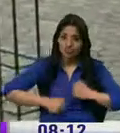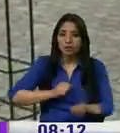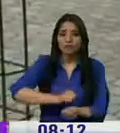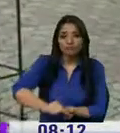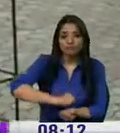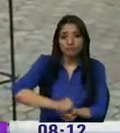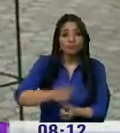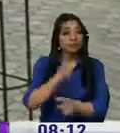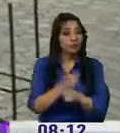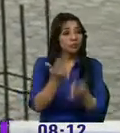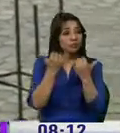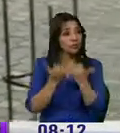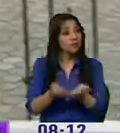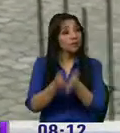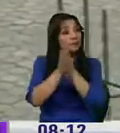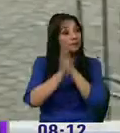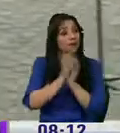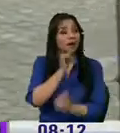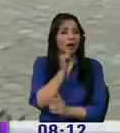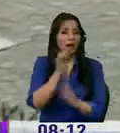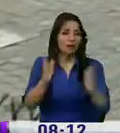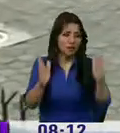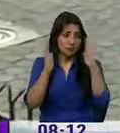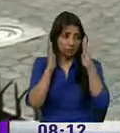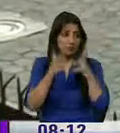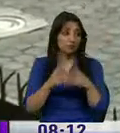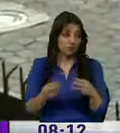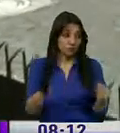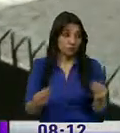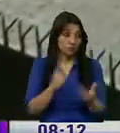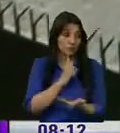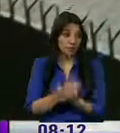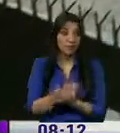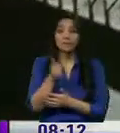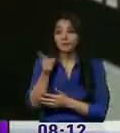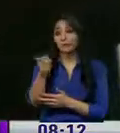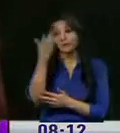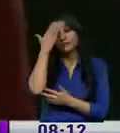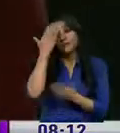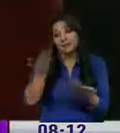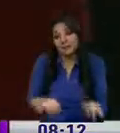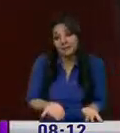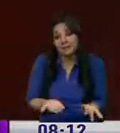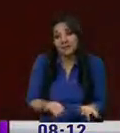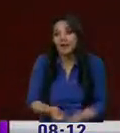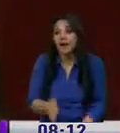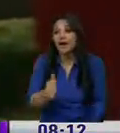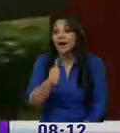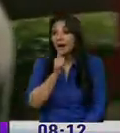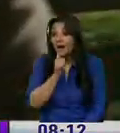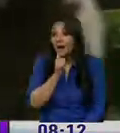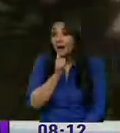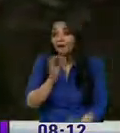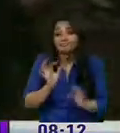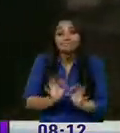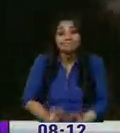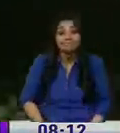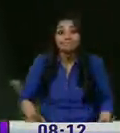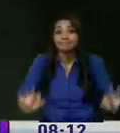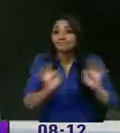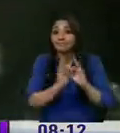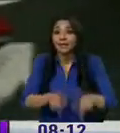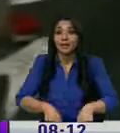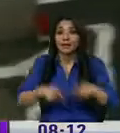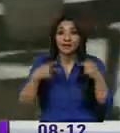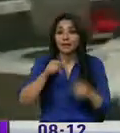eso es que ustedes están hoy aquí para solicitar que les escuchen y les den agua permanente bueno usted sabe señorita que el agua es lo vital puede